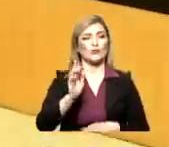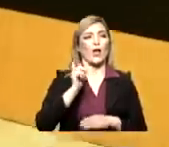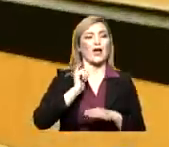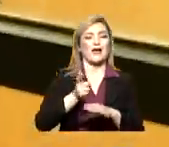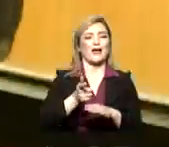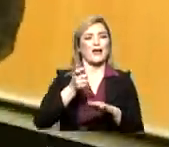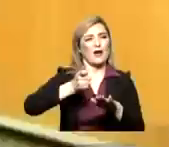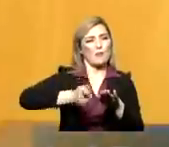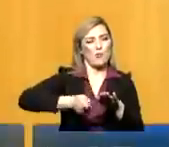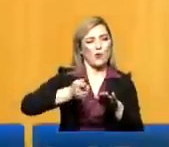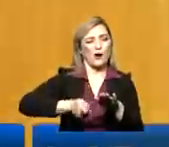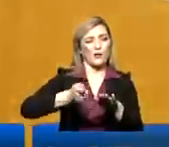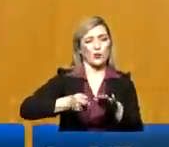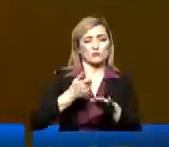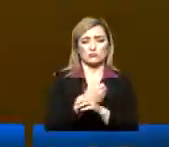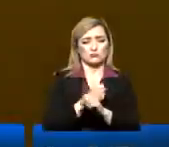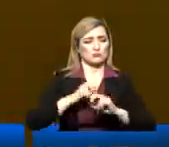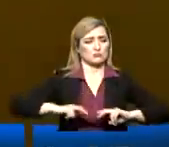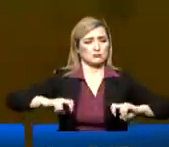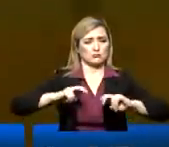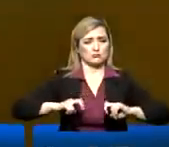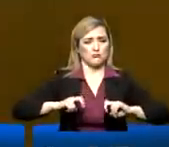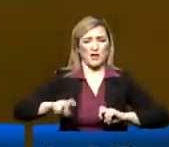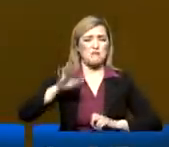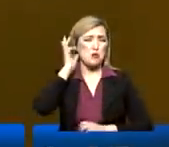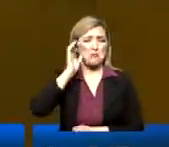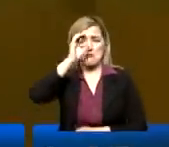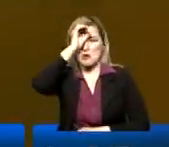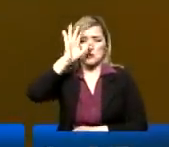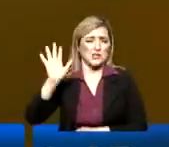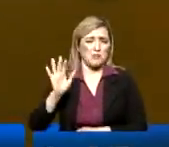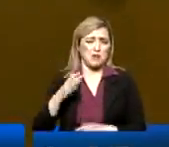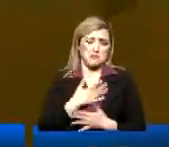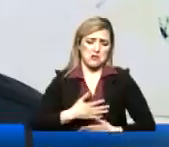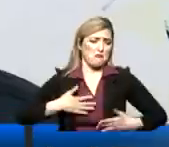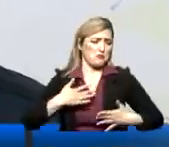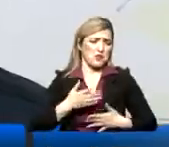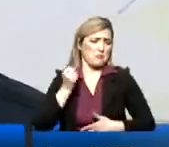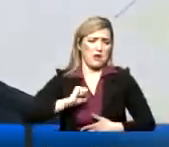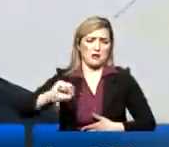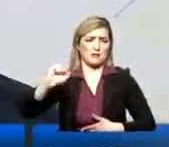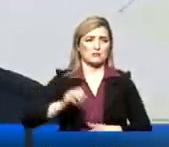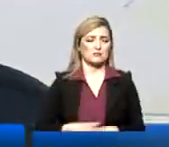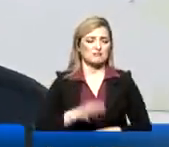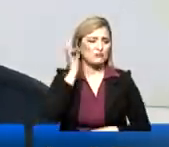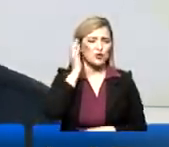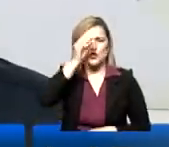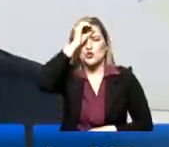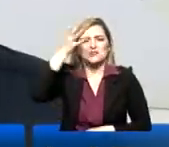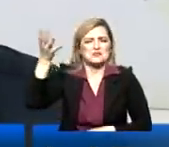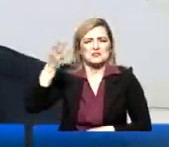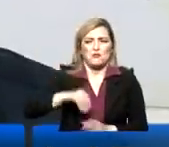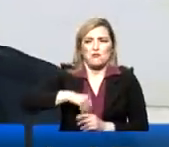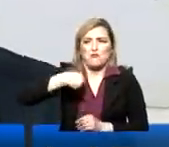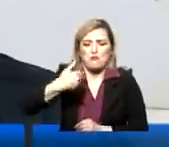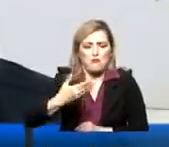investigación, asegura que ella no sabía dónde iba y que era un viaje de placer para celebrar su cumpleaños. No, ella no sabía dónde iba, no sabía si iba a salir